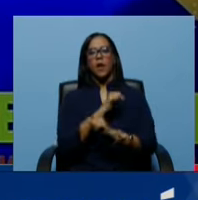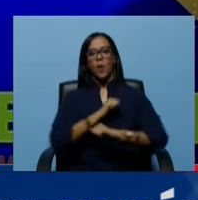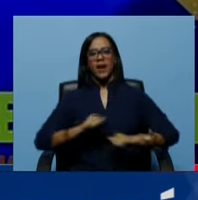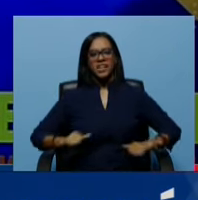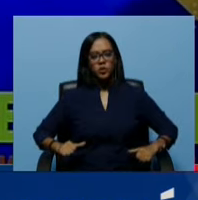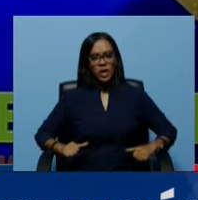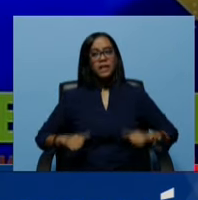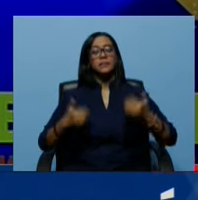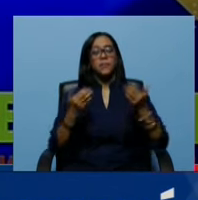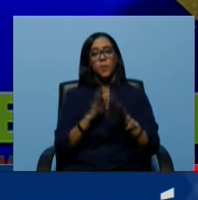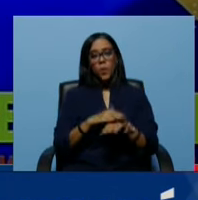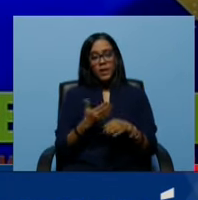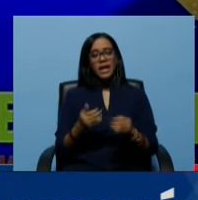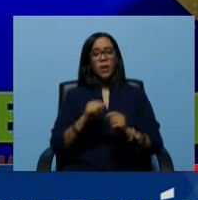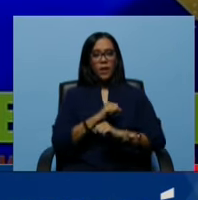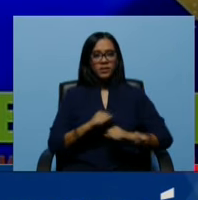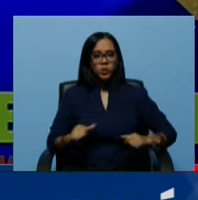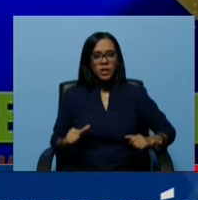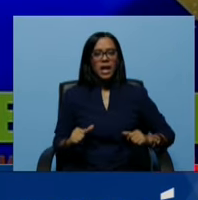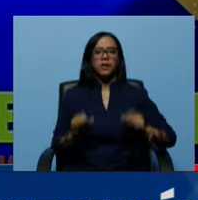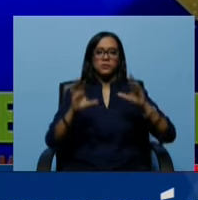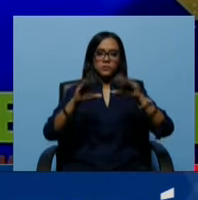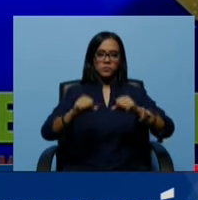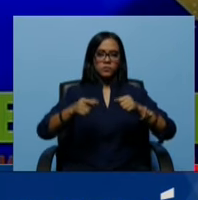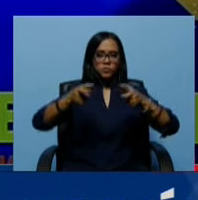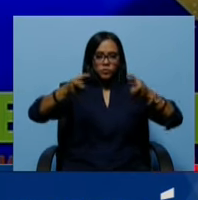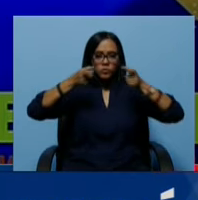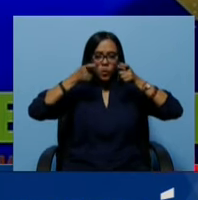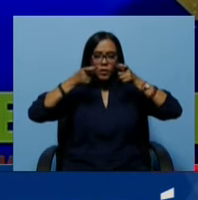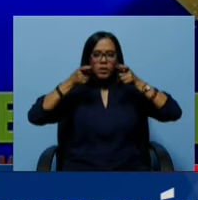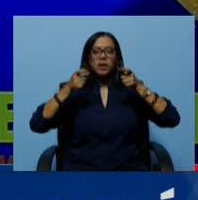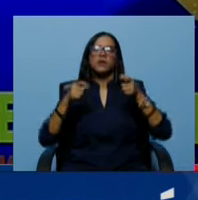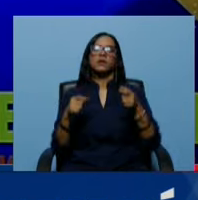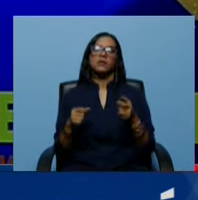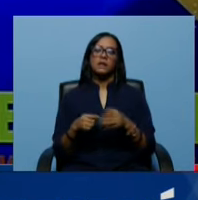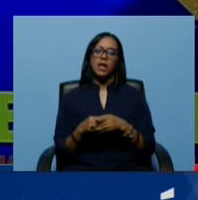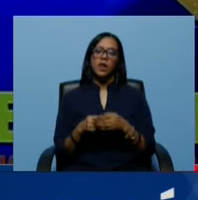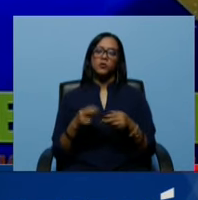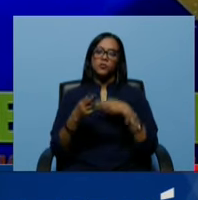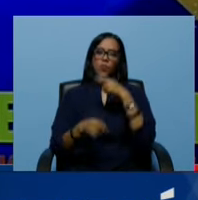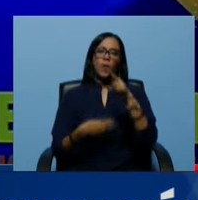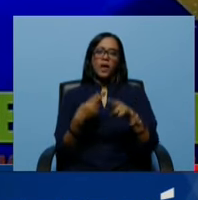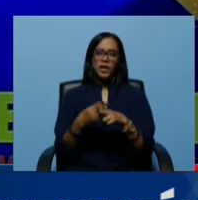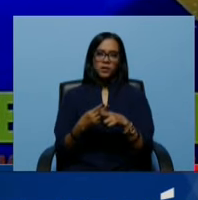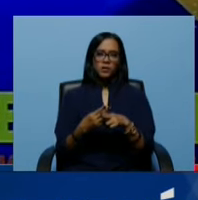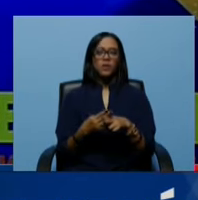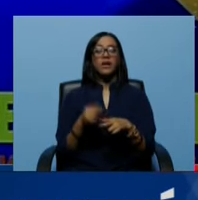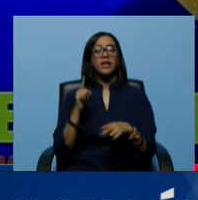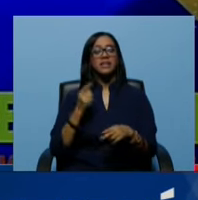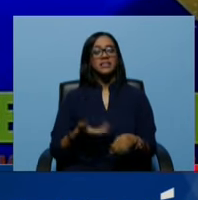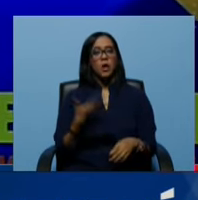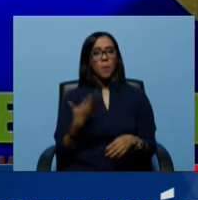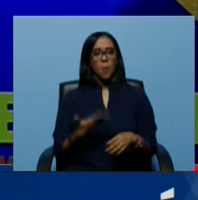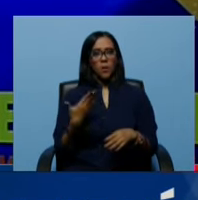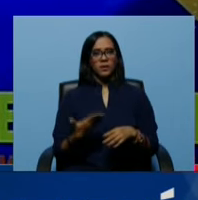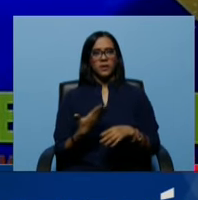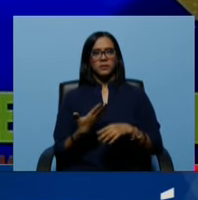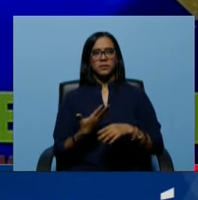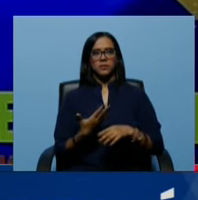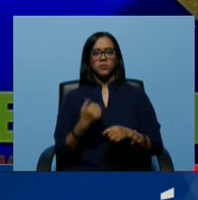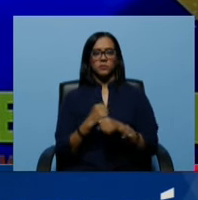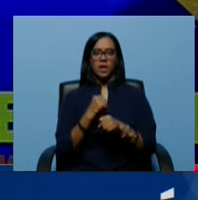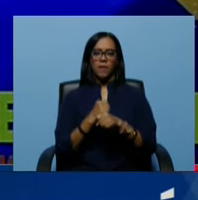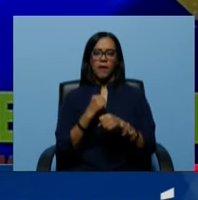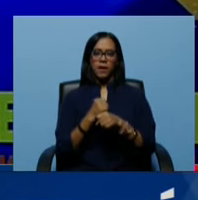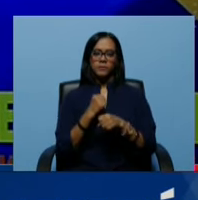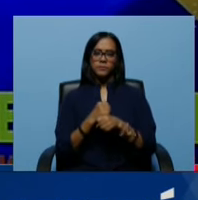dado que la Guardia Nacional ejerce custodia de los puertos y ejerce un papel fundamental.